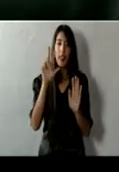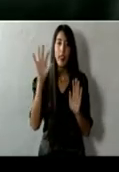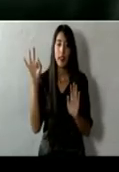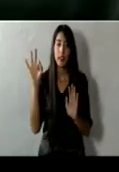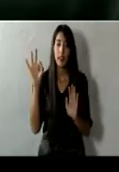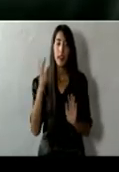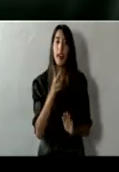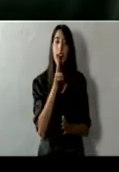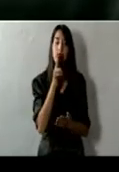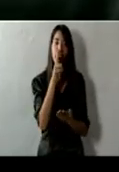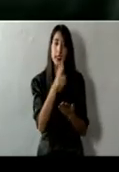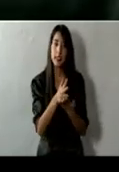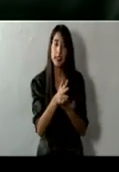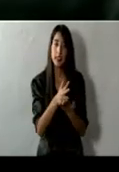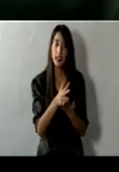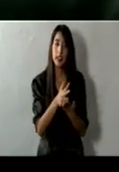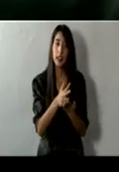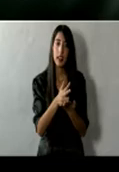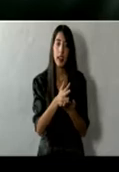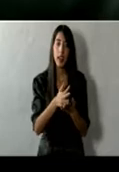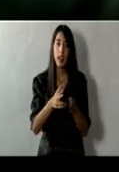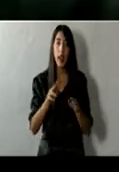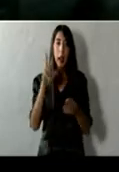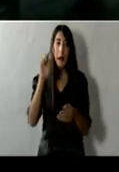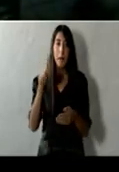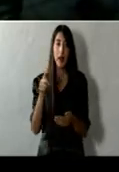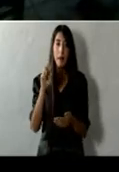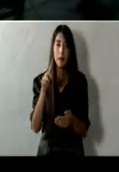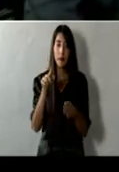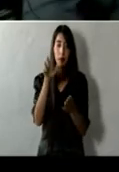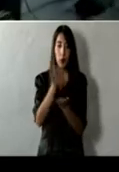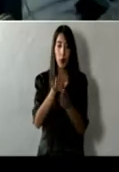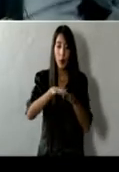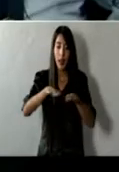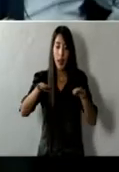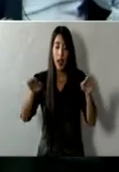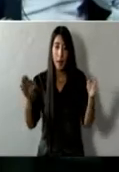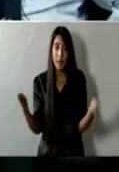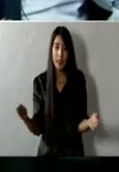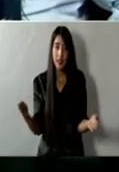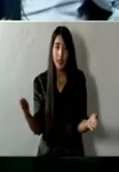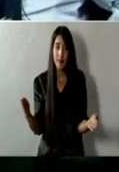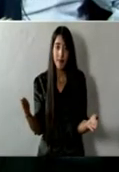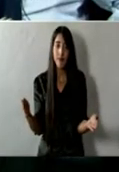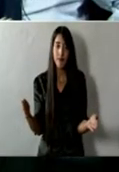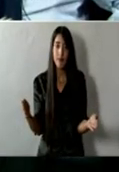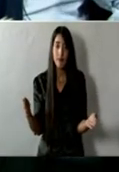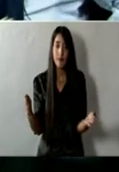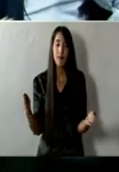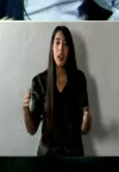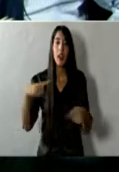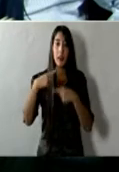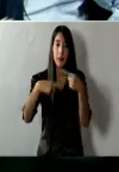presencia, perpetuamente delante de mí. Bien, este pasaje tan cortito pero tan